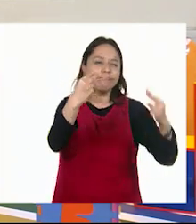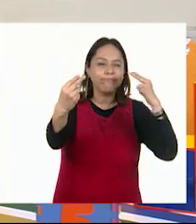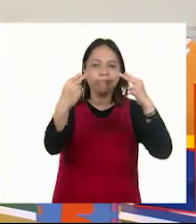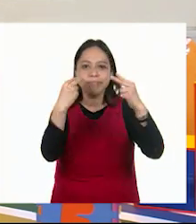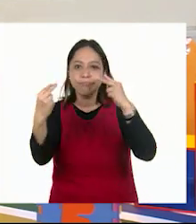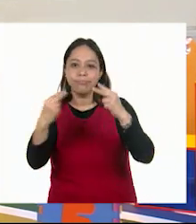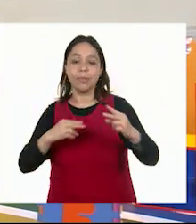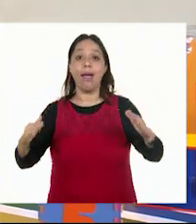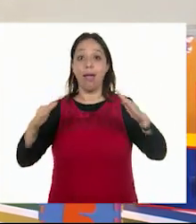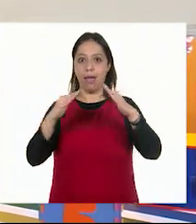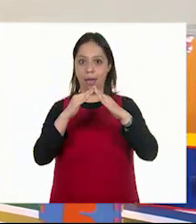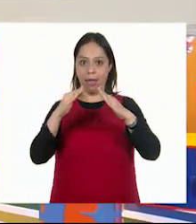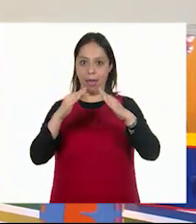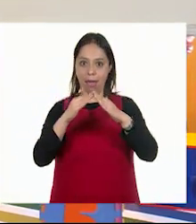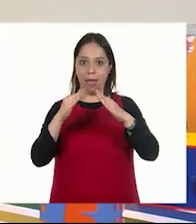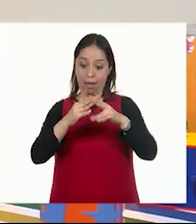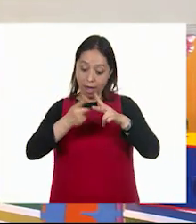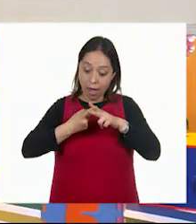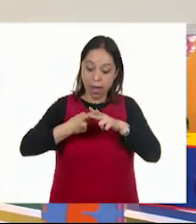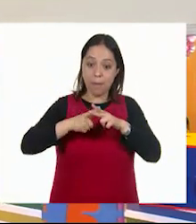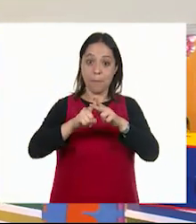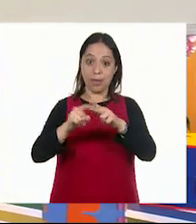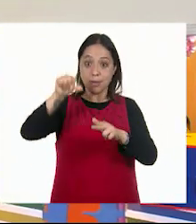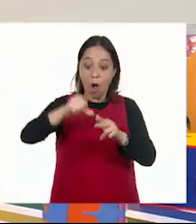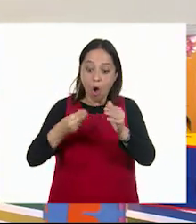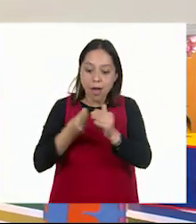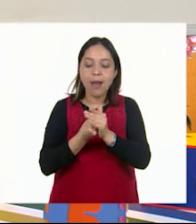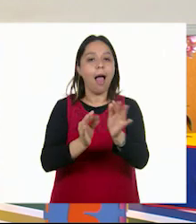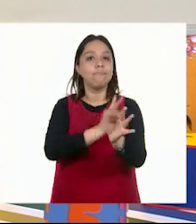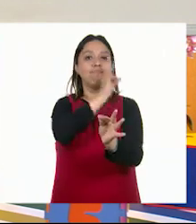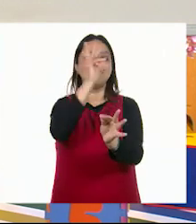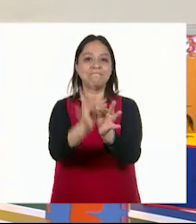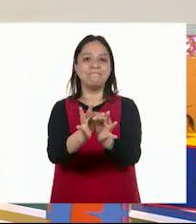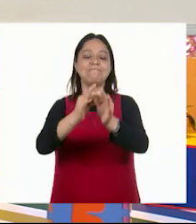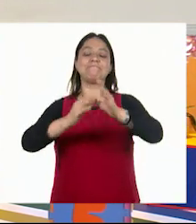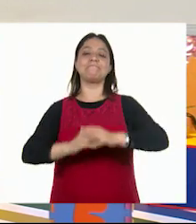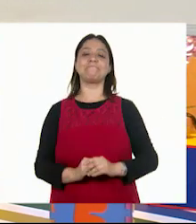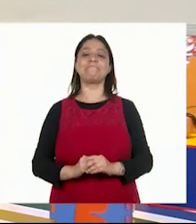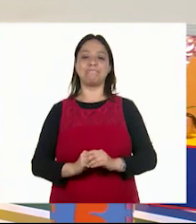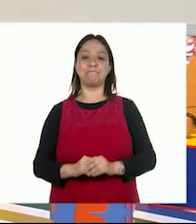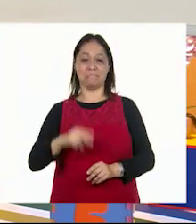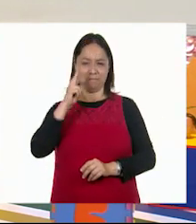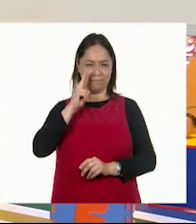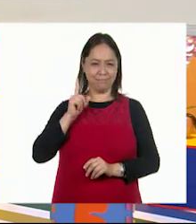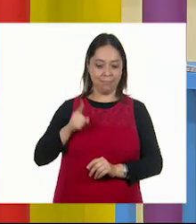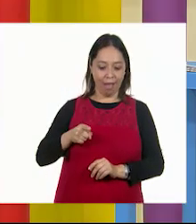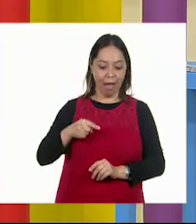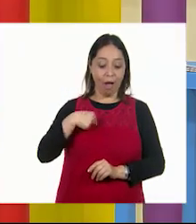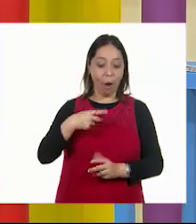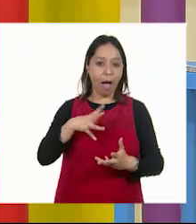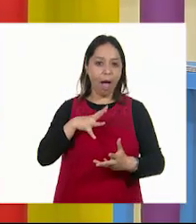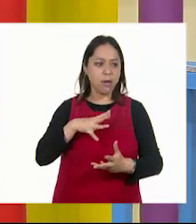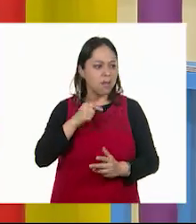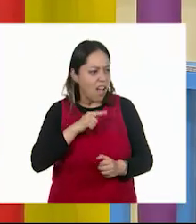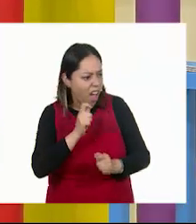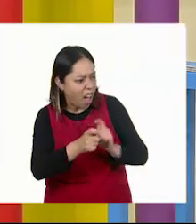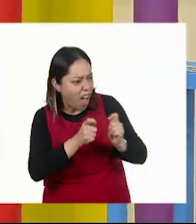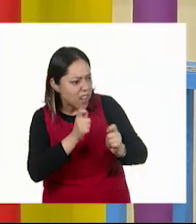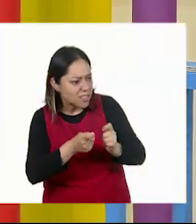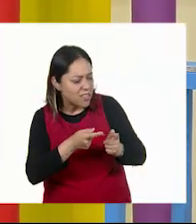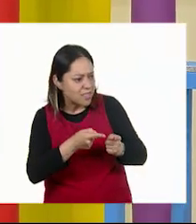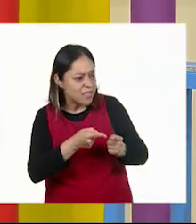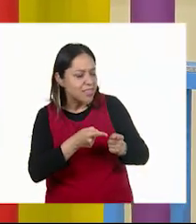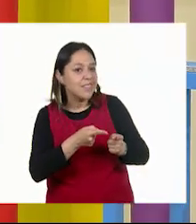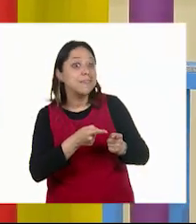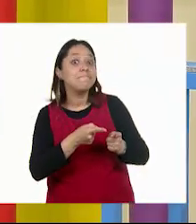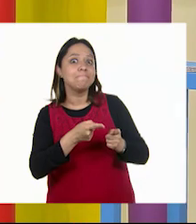casa y que están listos para empezar la sesión del día de hoy. ¿Te das cuenta de lo que traigo? ¿Qué traes ahí, maestra Leni? Traigo